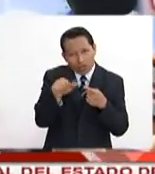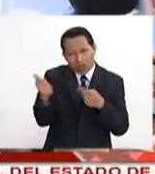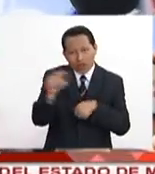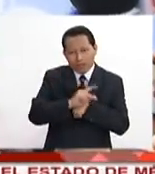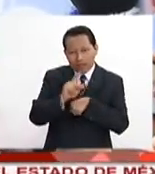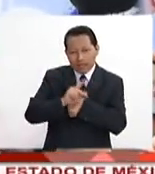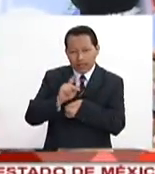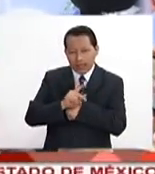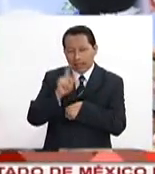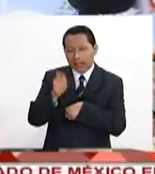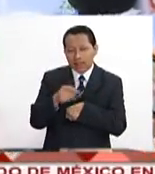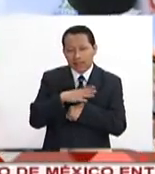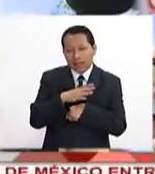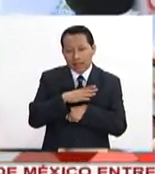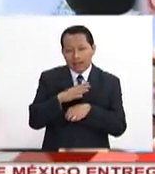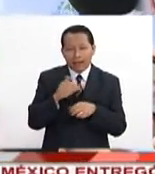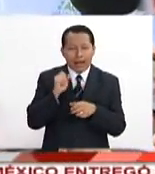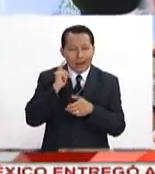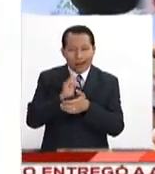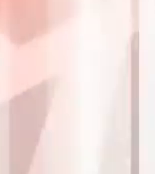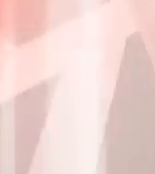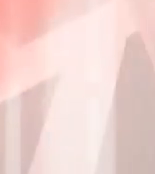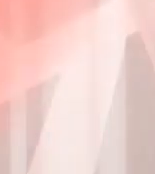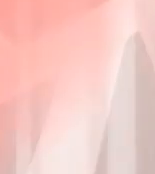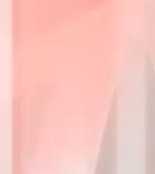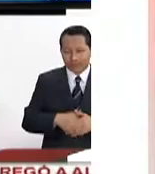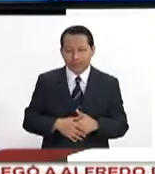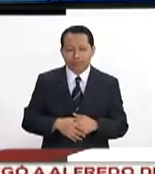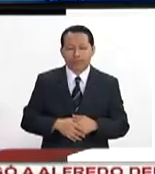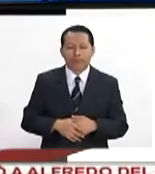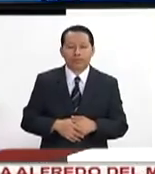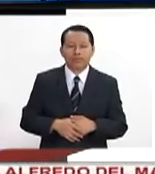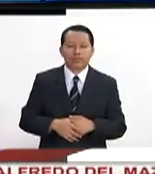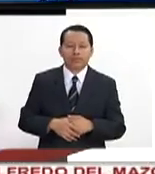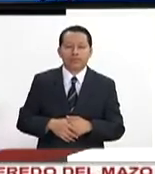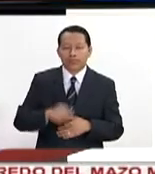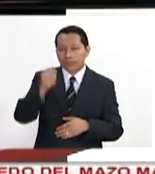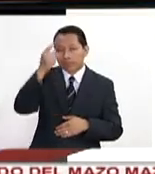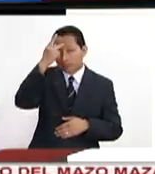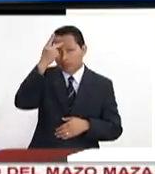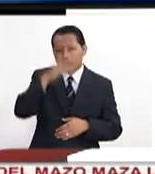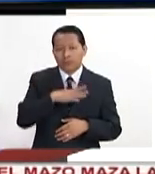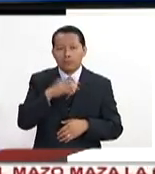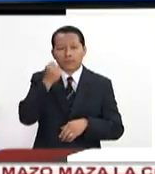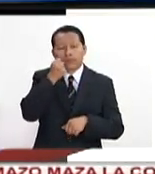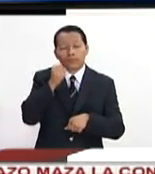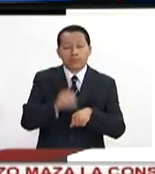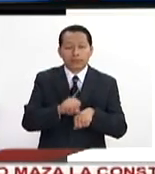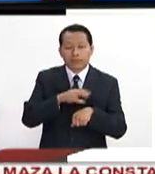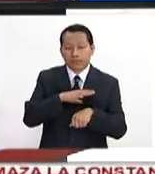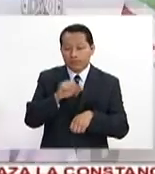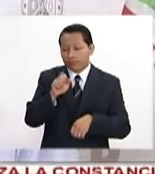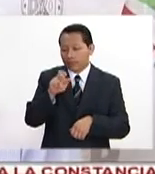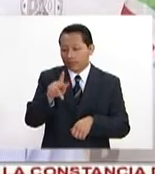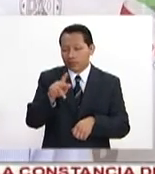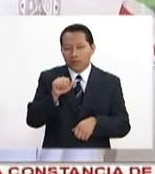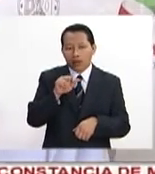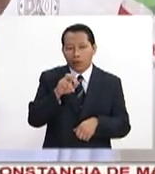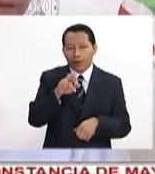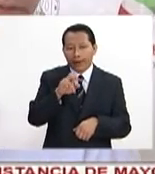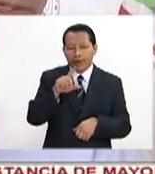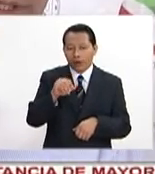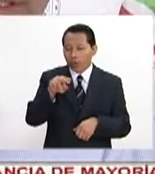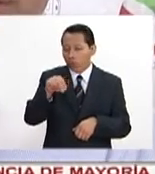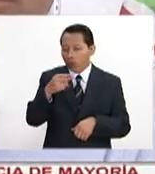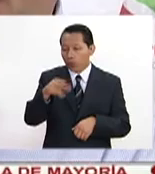habría espacio para una medida que fuera discriminatoria. En San Luis Potosí, el secretario de Educación Pública, Aurelio Nuño, fue